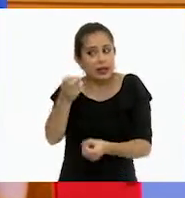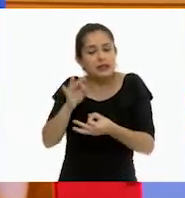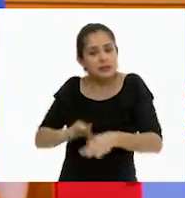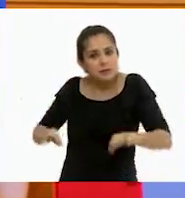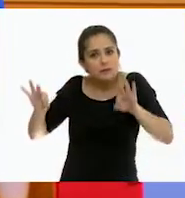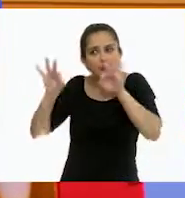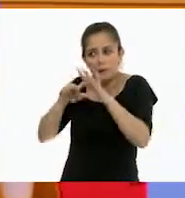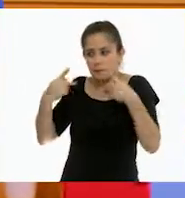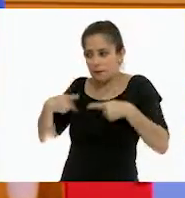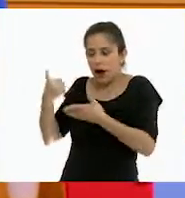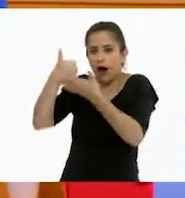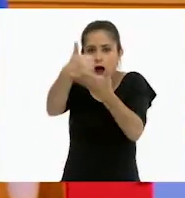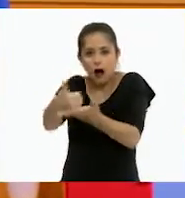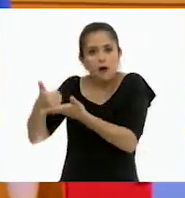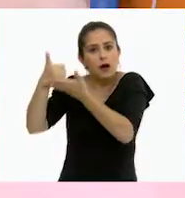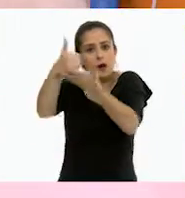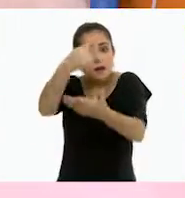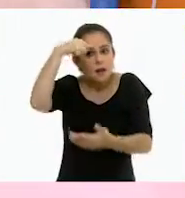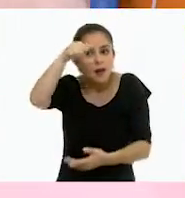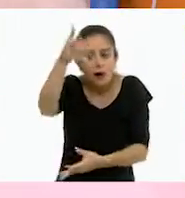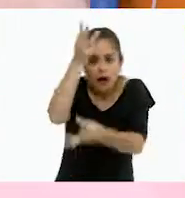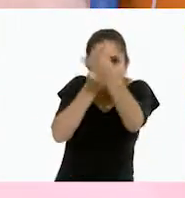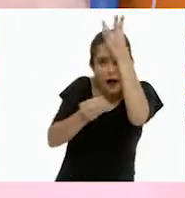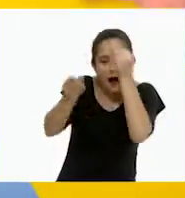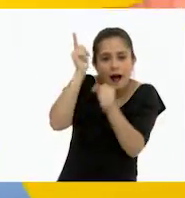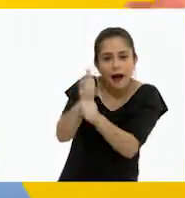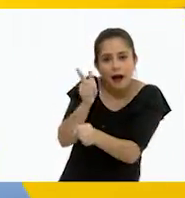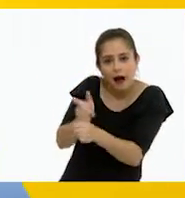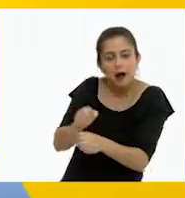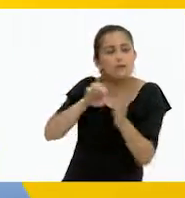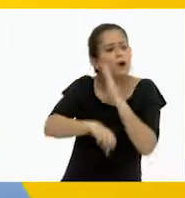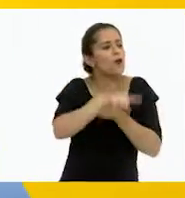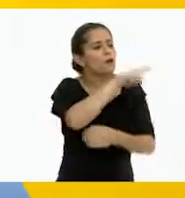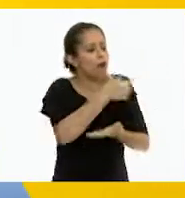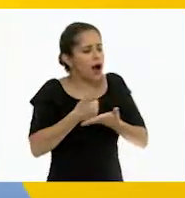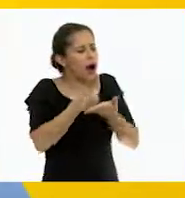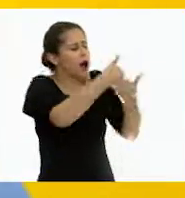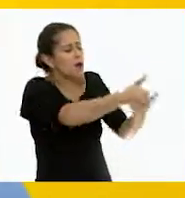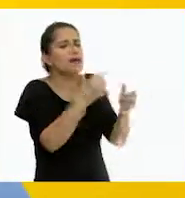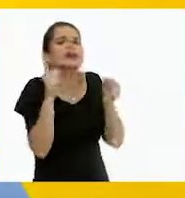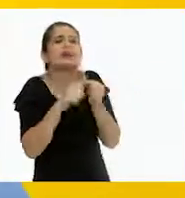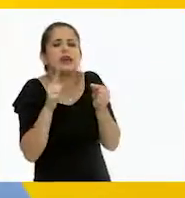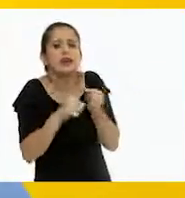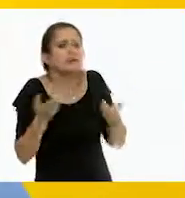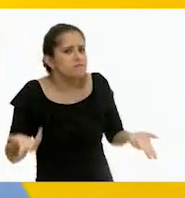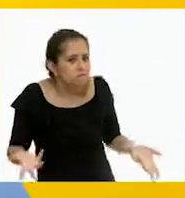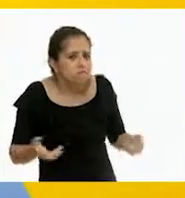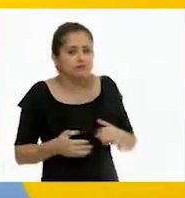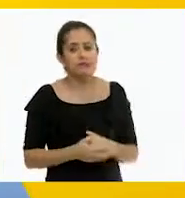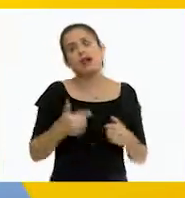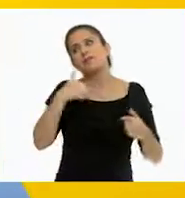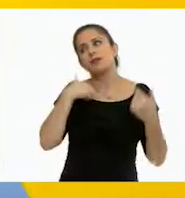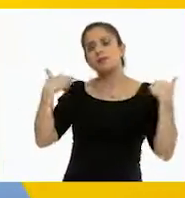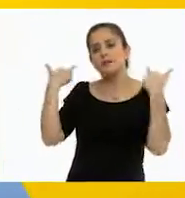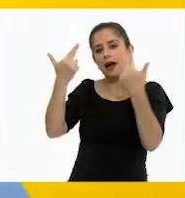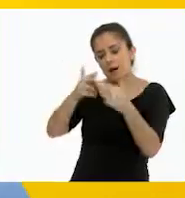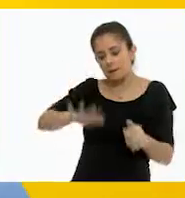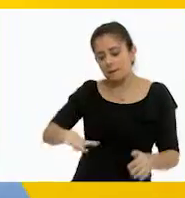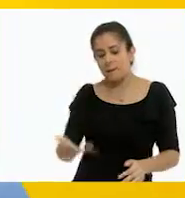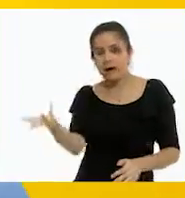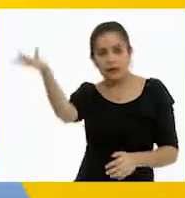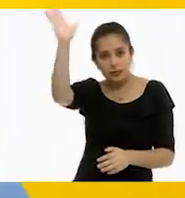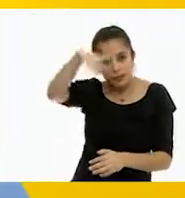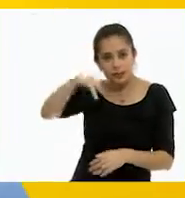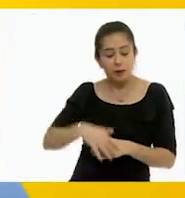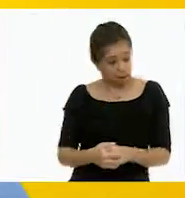aprender. Y hay muchas. Tú, por ejemplo, ¿a ti quién te ha ayudado? Ay, pues mi maestro de básquetbol.